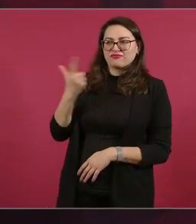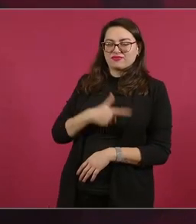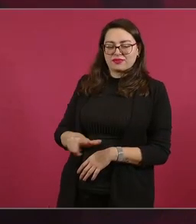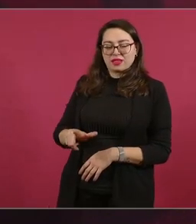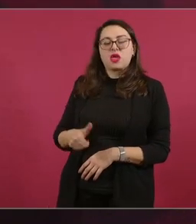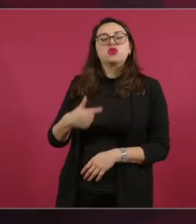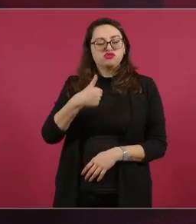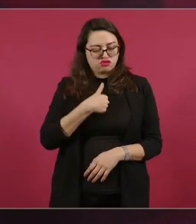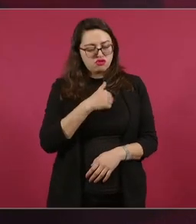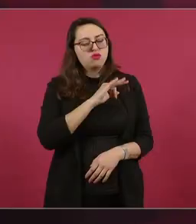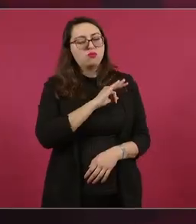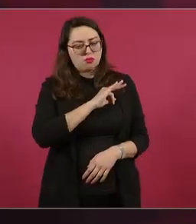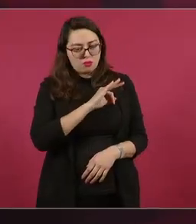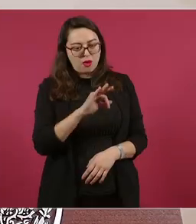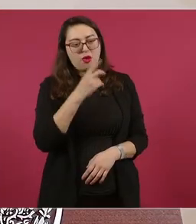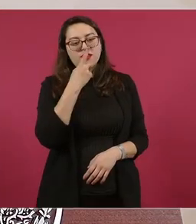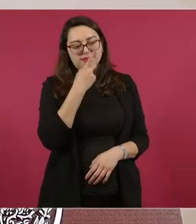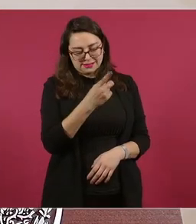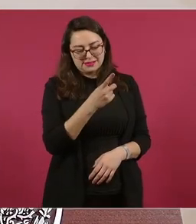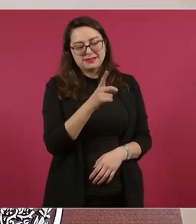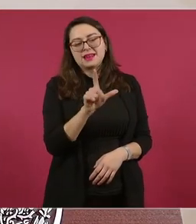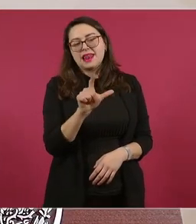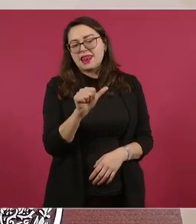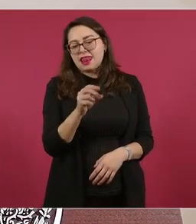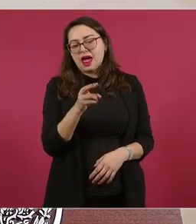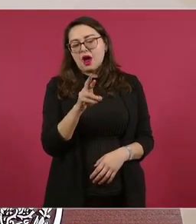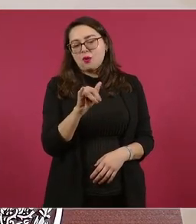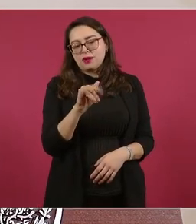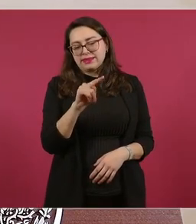porque lleva conmigo